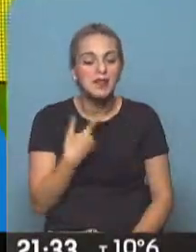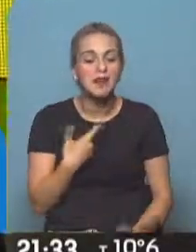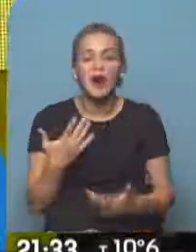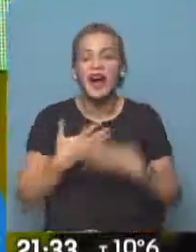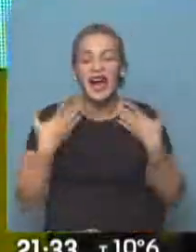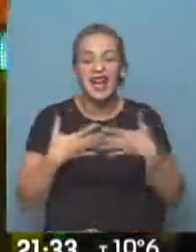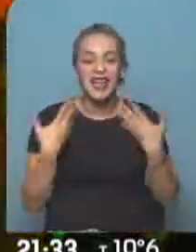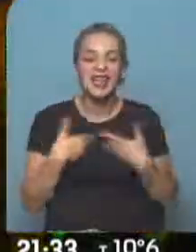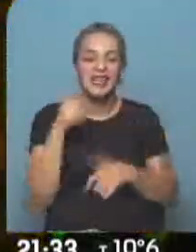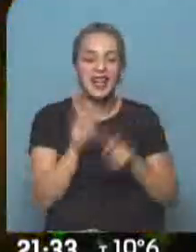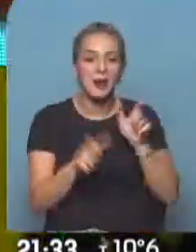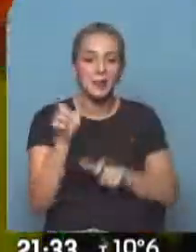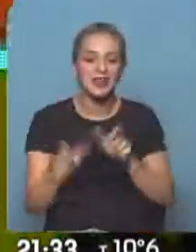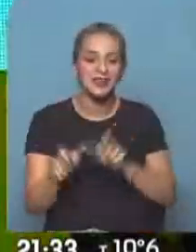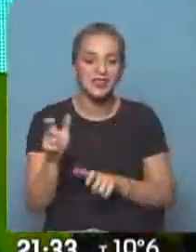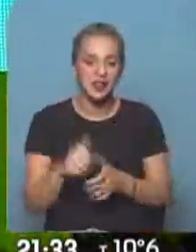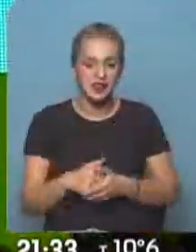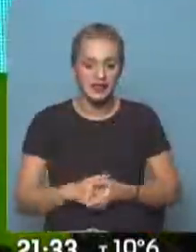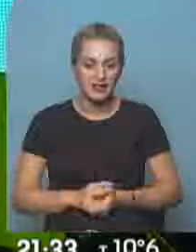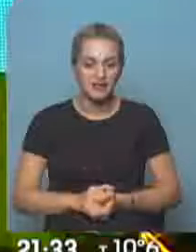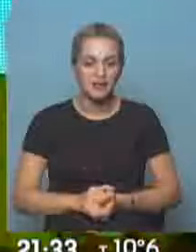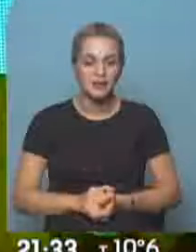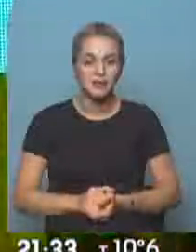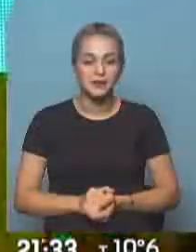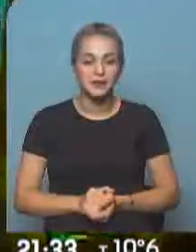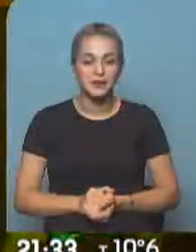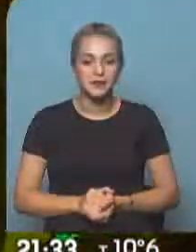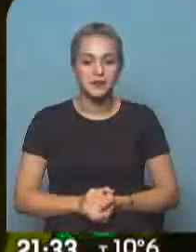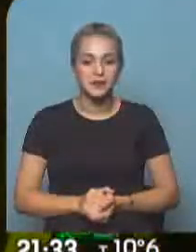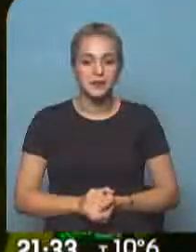de la gente. El show ya comenzó.